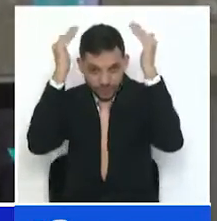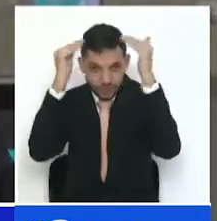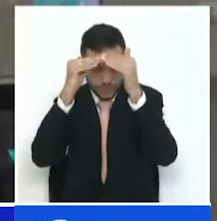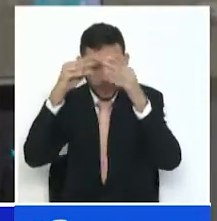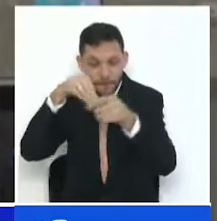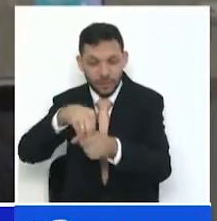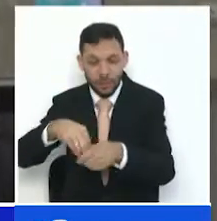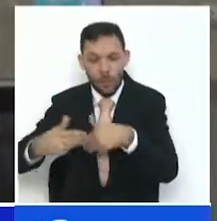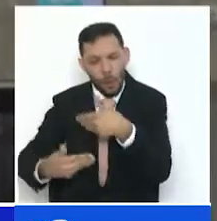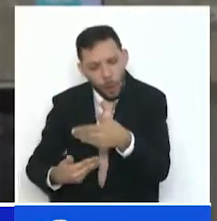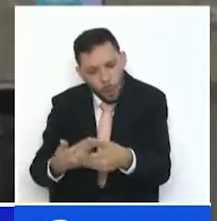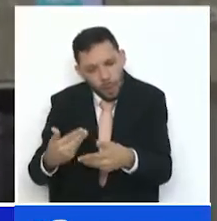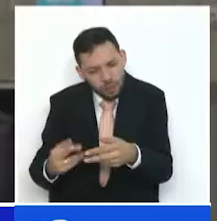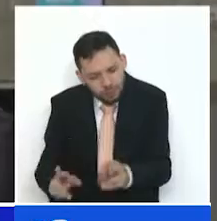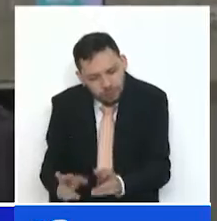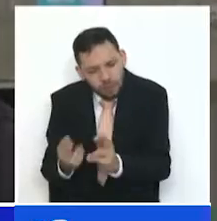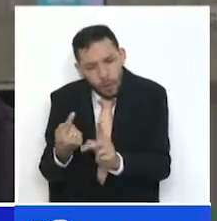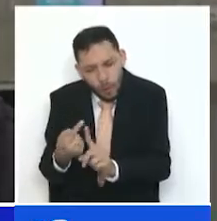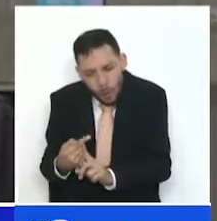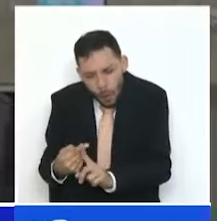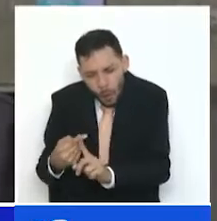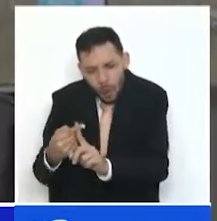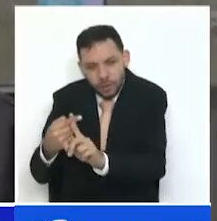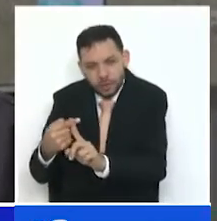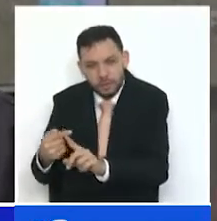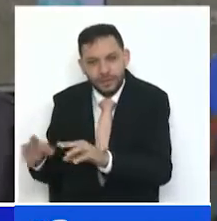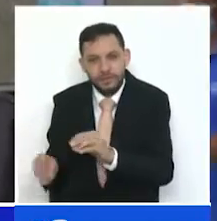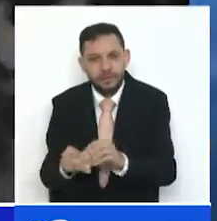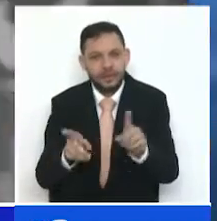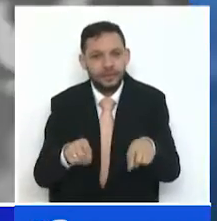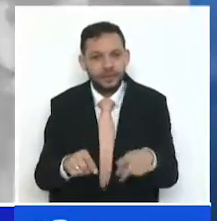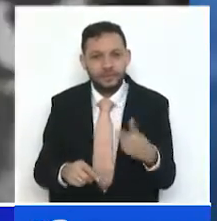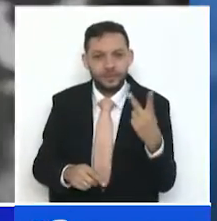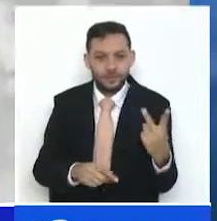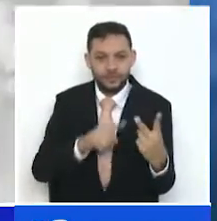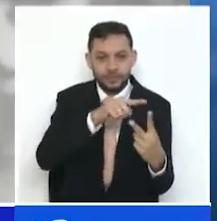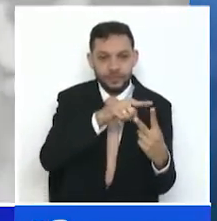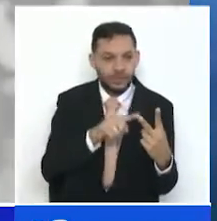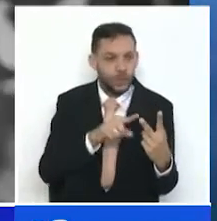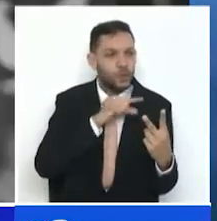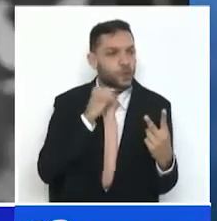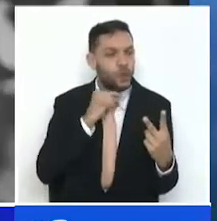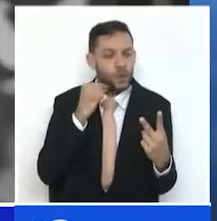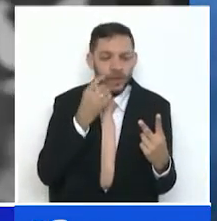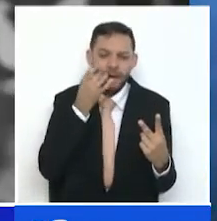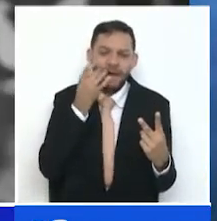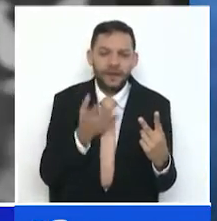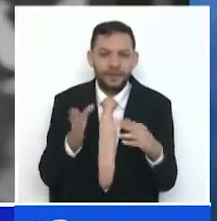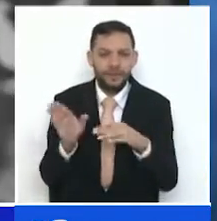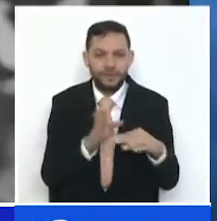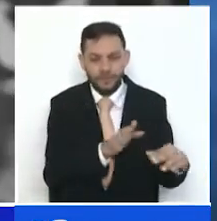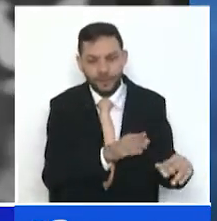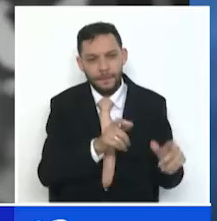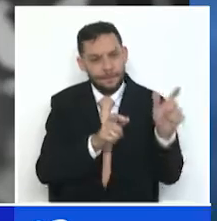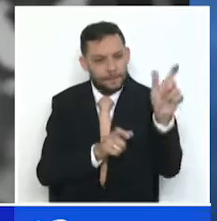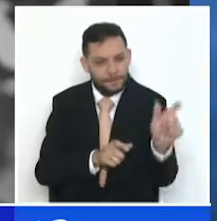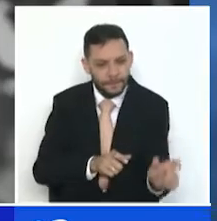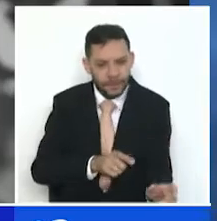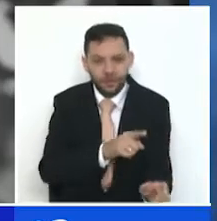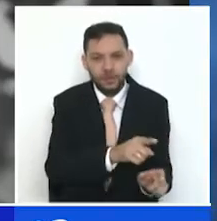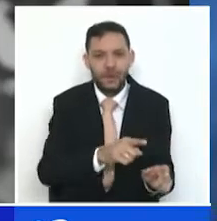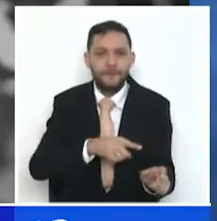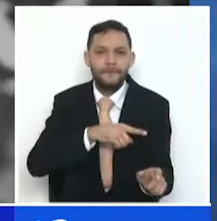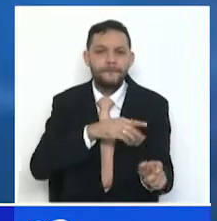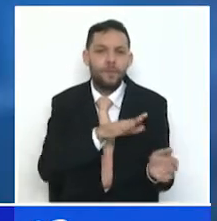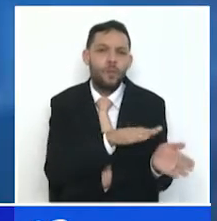viene recuperándose positivamente. 2 sacerdotes muy críticos. Precisamente el padre Everardo Antonio Campo perdió la batalla contra